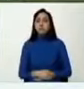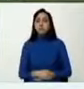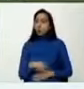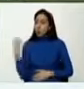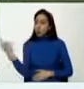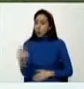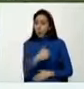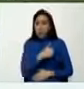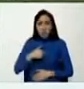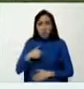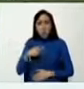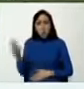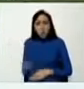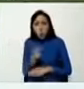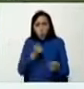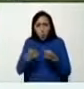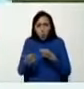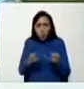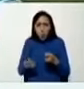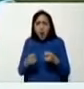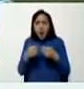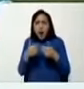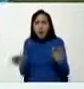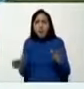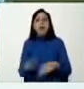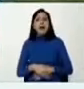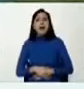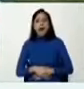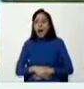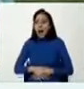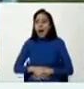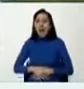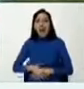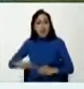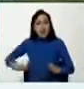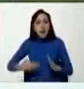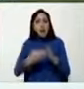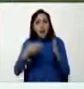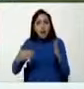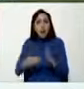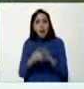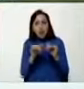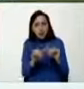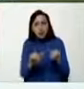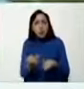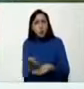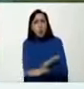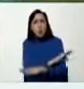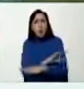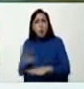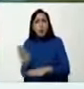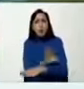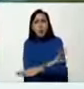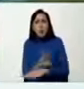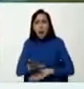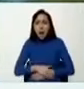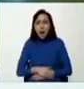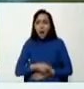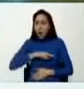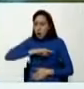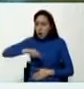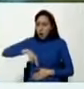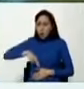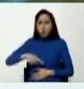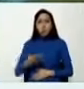Solo quieren utilizar la apertura de la frontera para perturbar la frontera. Y para mandarnos